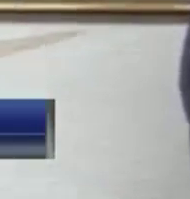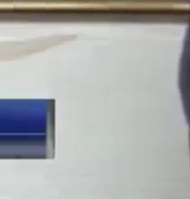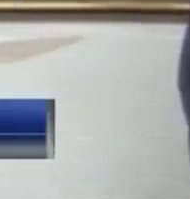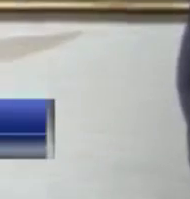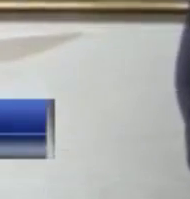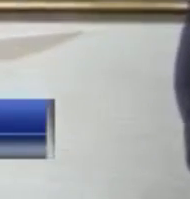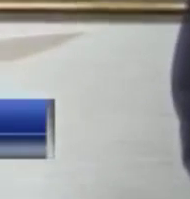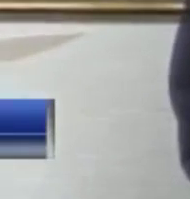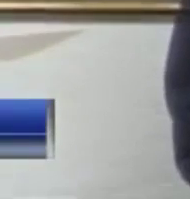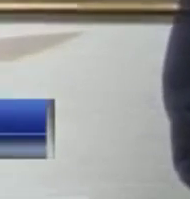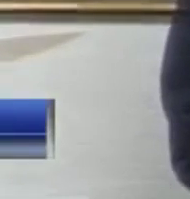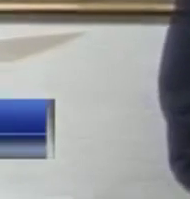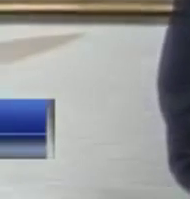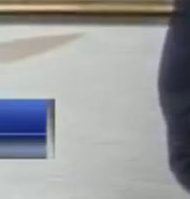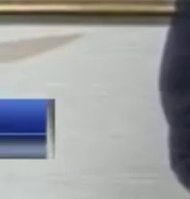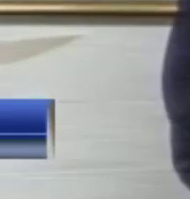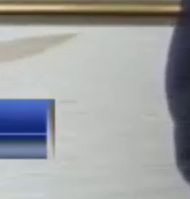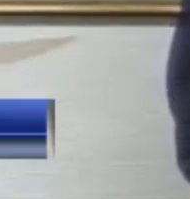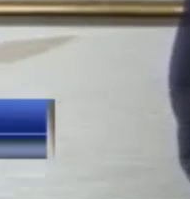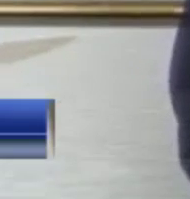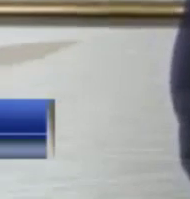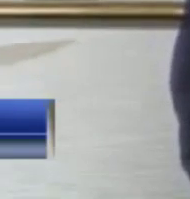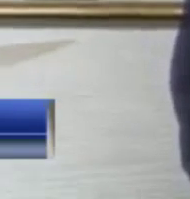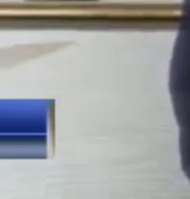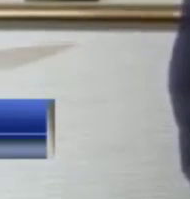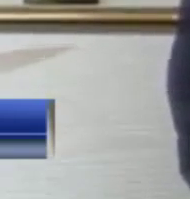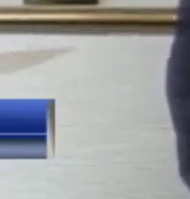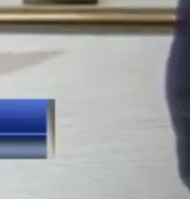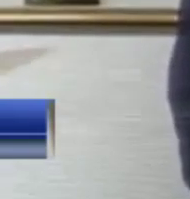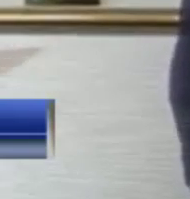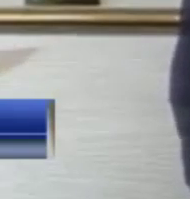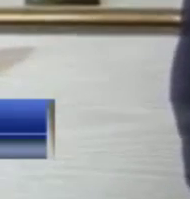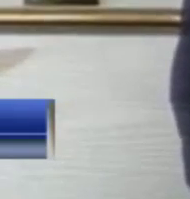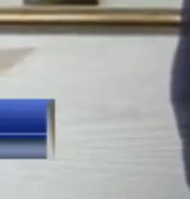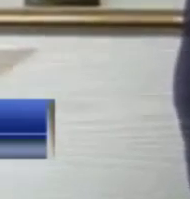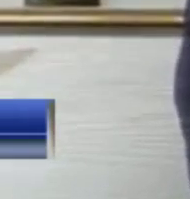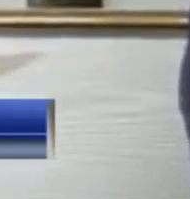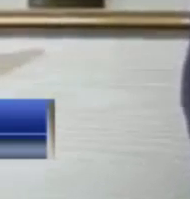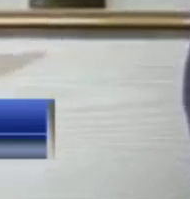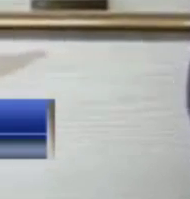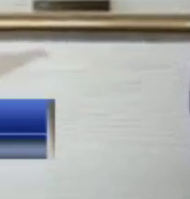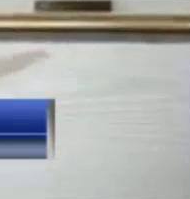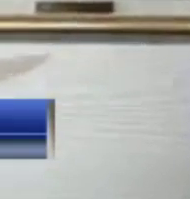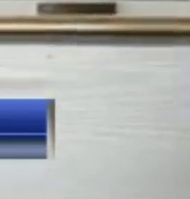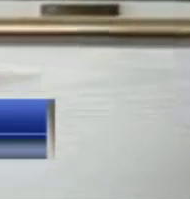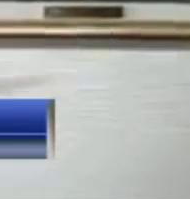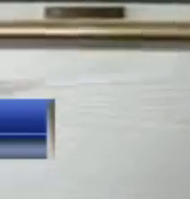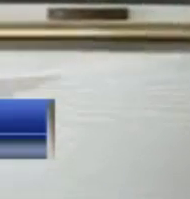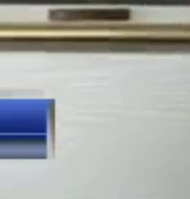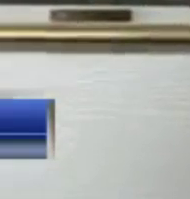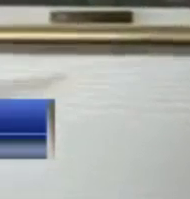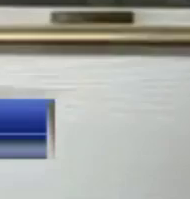colegas del Ministerio de Hacienda, amigos de la prensa, tengan todos muy buenos días.